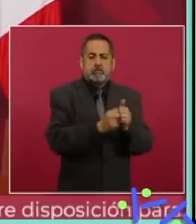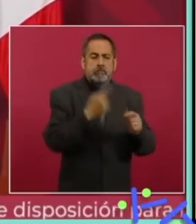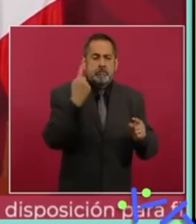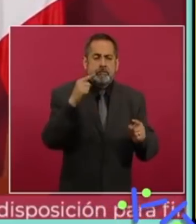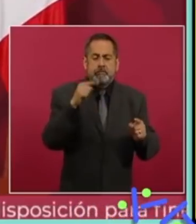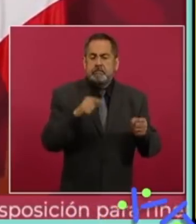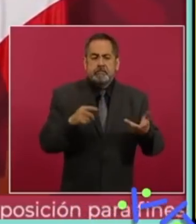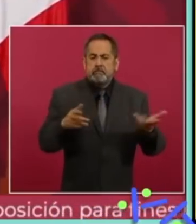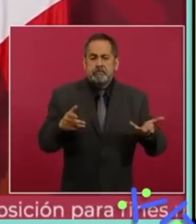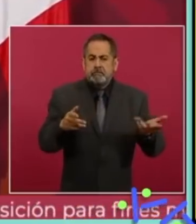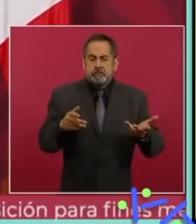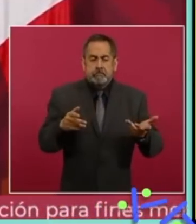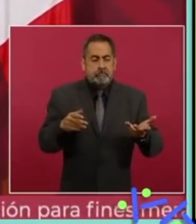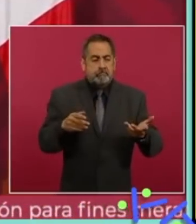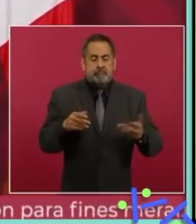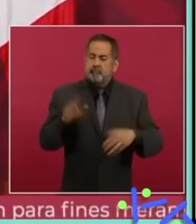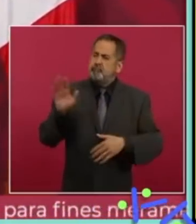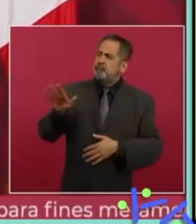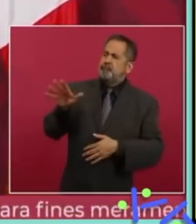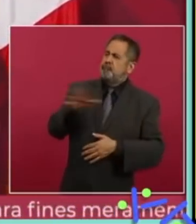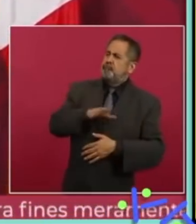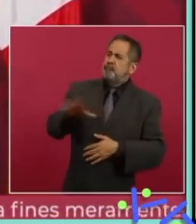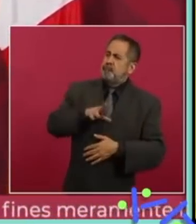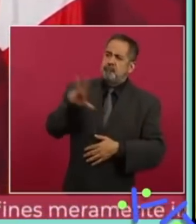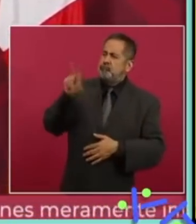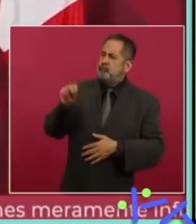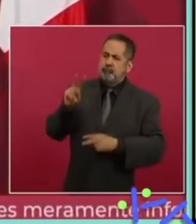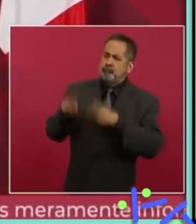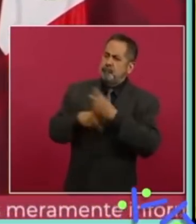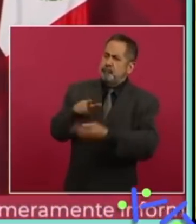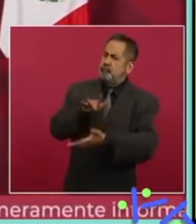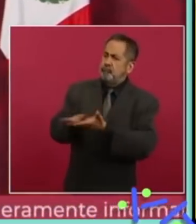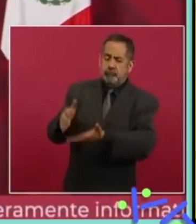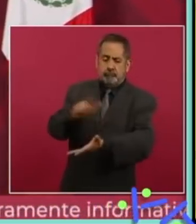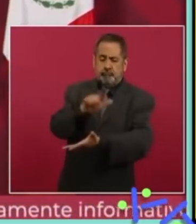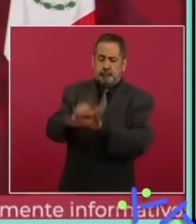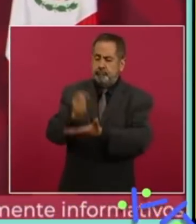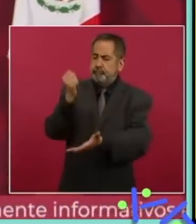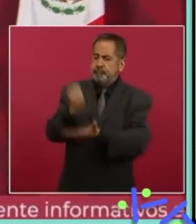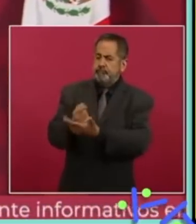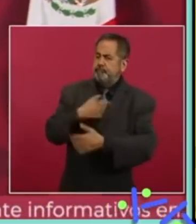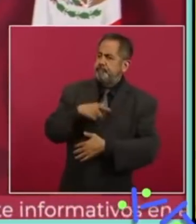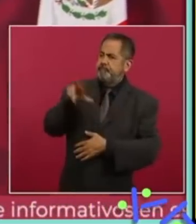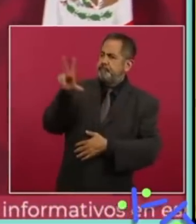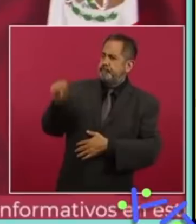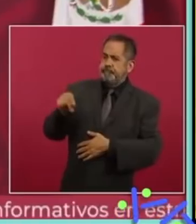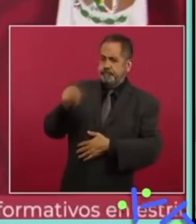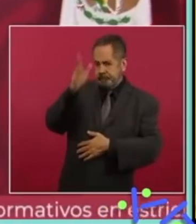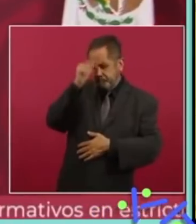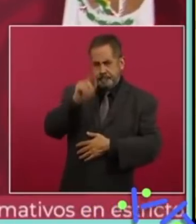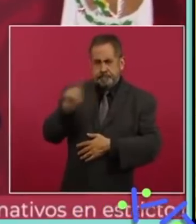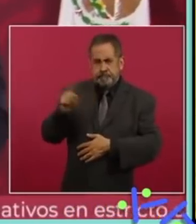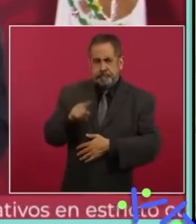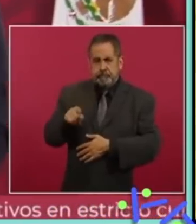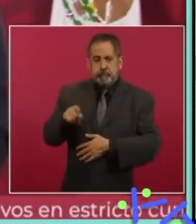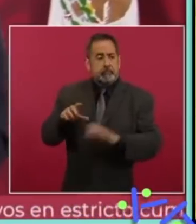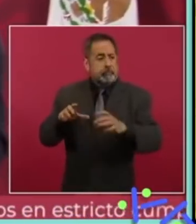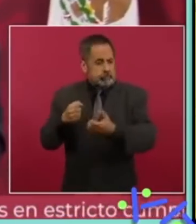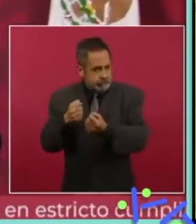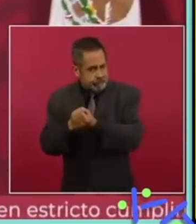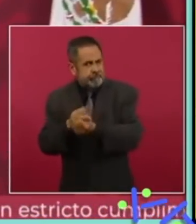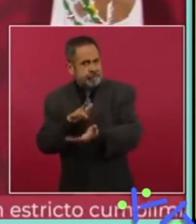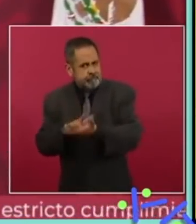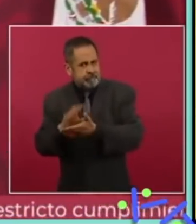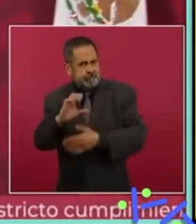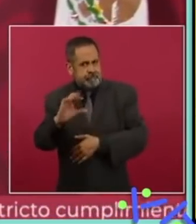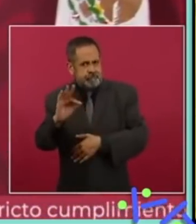para expresar que no van a apoyar la iniciativa que presentamos para fortalecer a la Comisión Federal